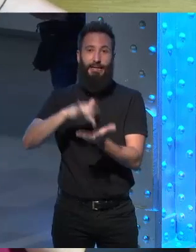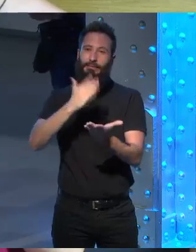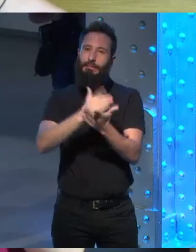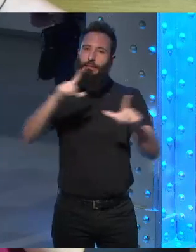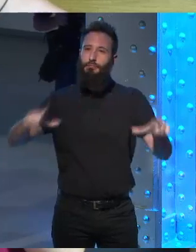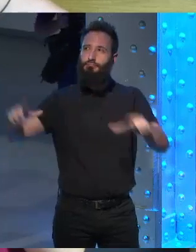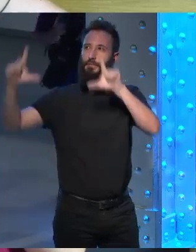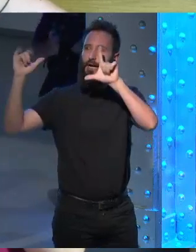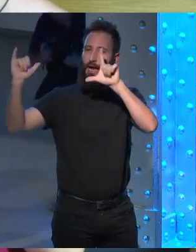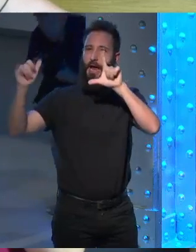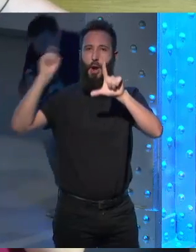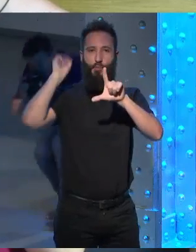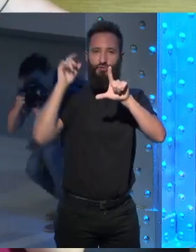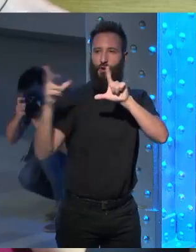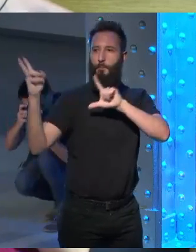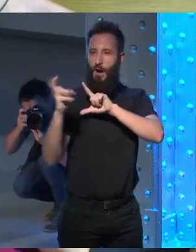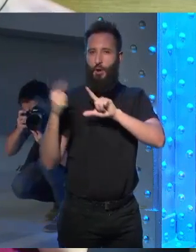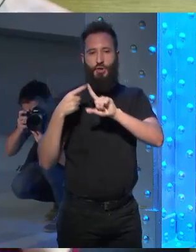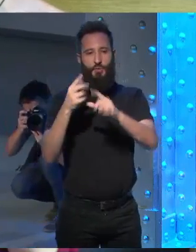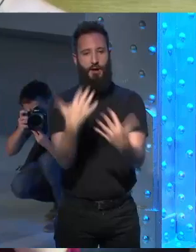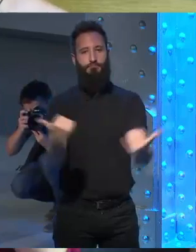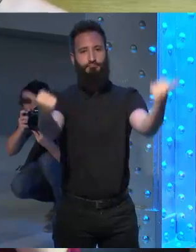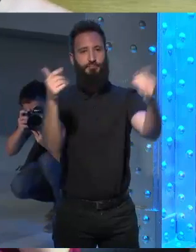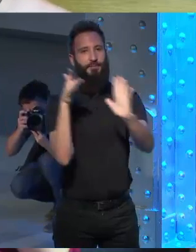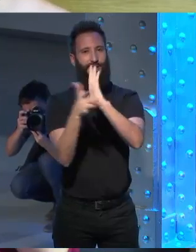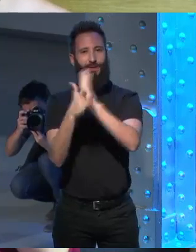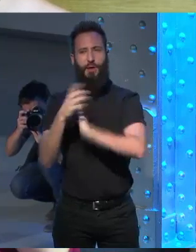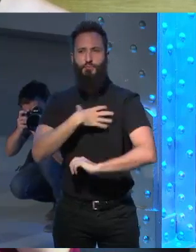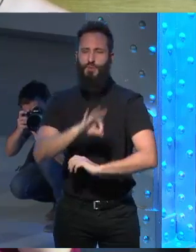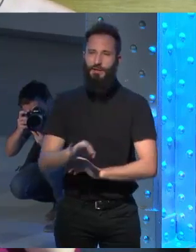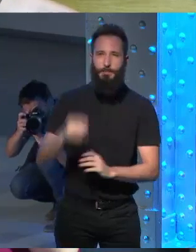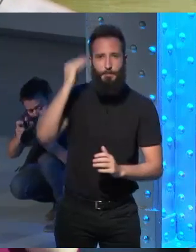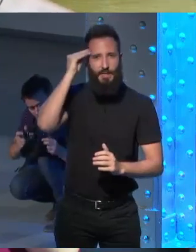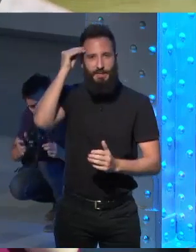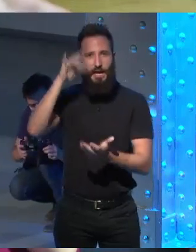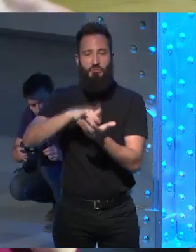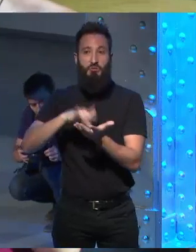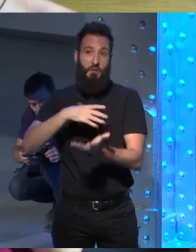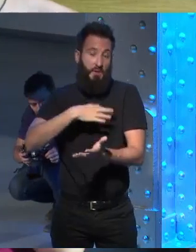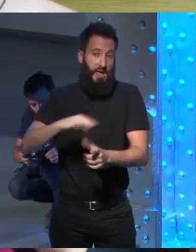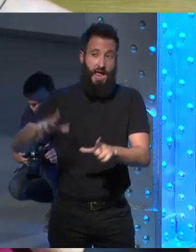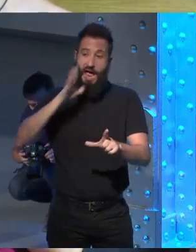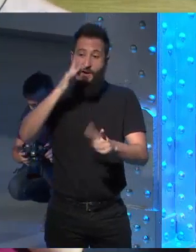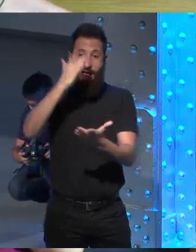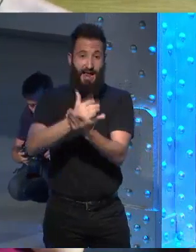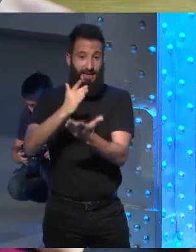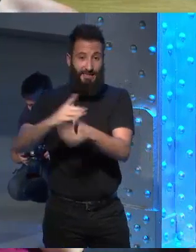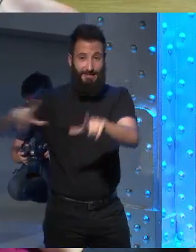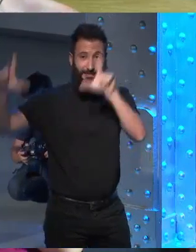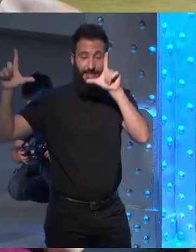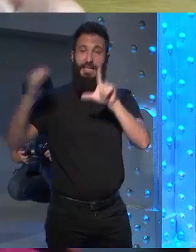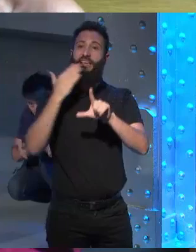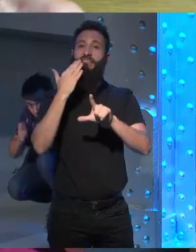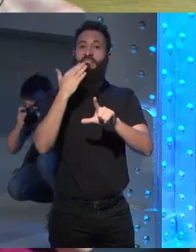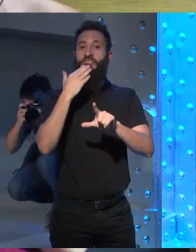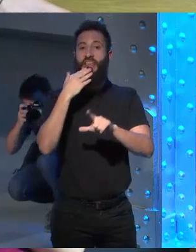¿lo tenéis en cuenta para dirigirlo al público? O sea, ¿pensáis que a lo mejor el vídeo lo pueden poner en una aula de un instituto y que chicos de cuarto de la ESO van a tomarlo